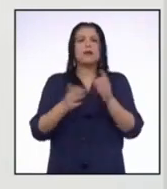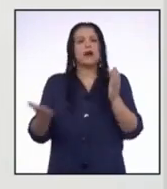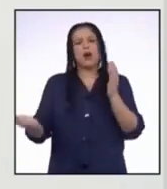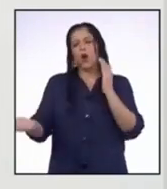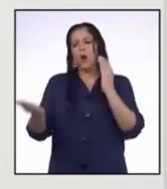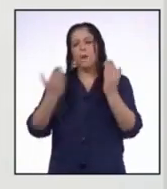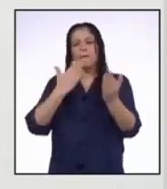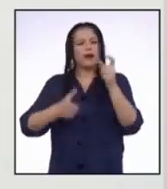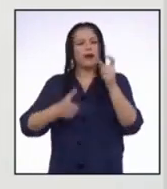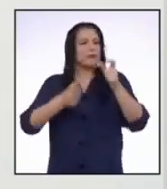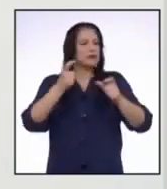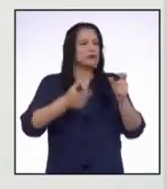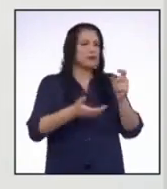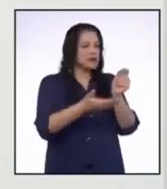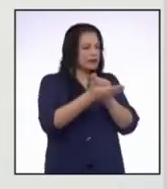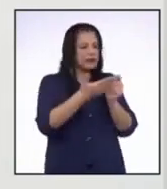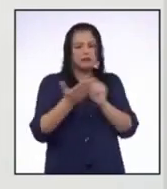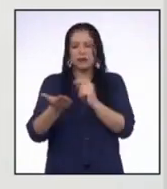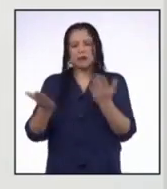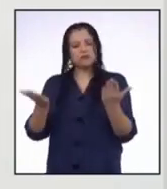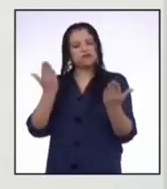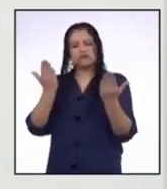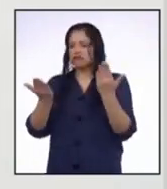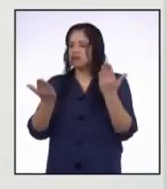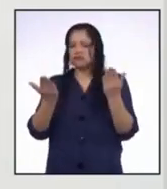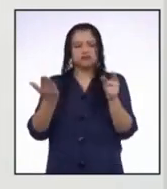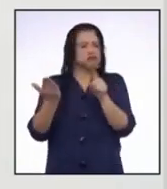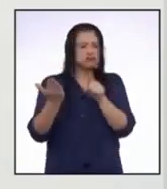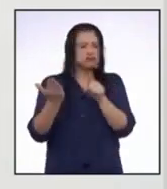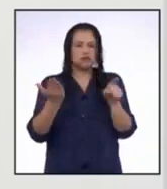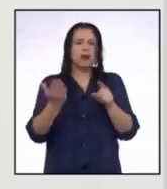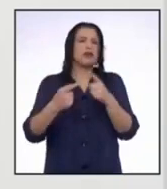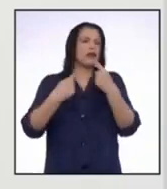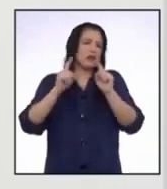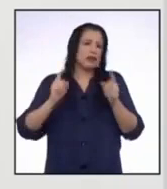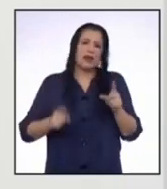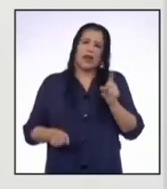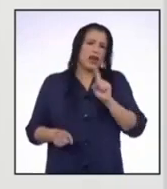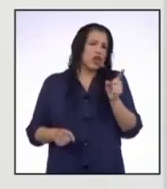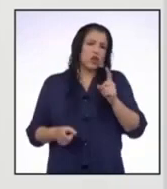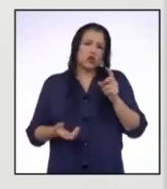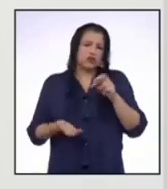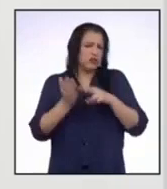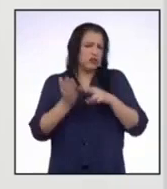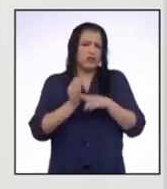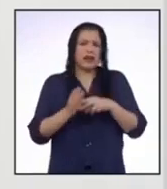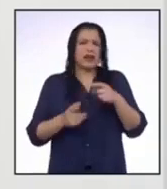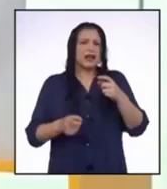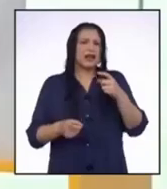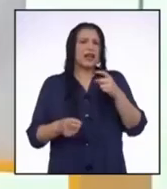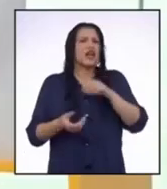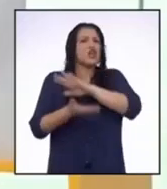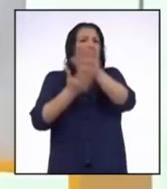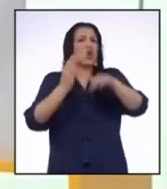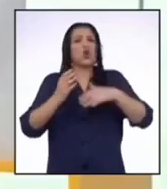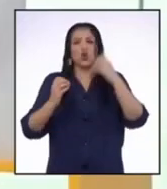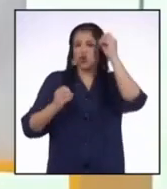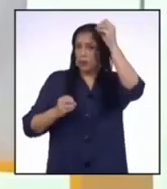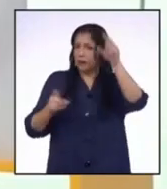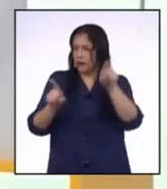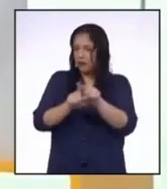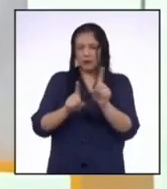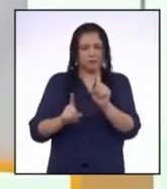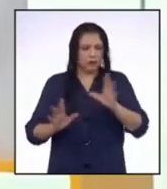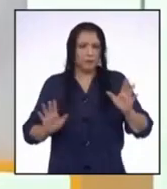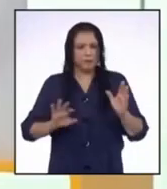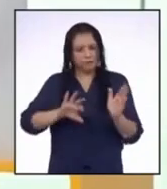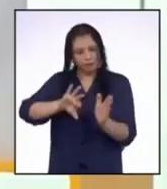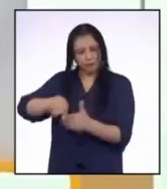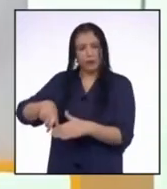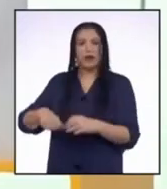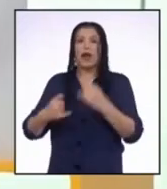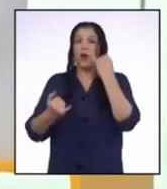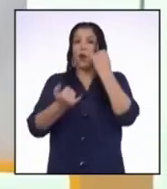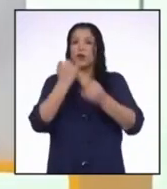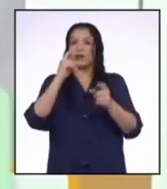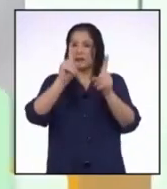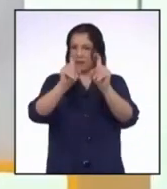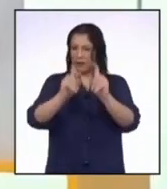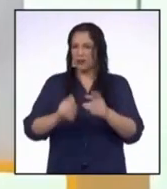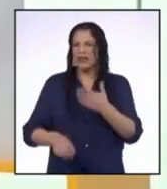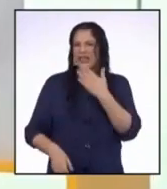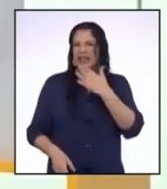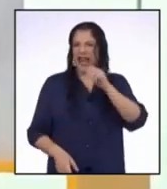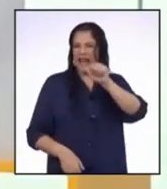autores y mostrar sus diferencias, ya que no necesariamente van a opinar lo mismo. Y la última pregunta es de Angie